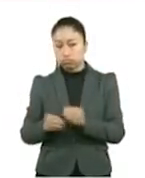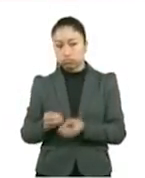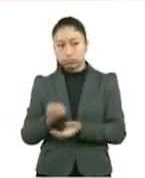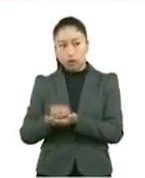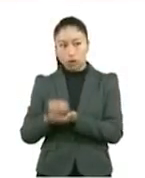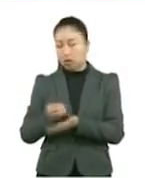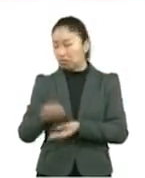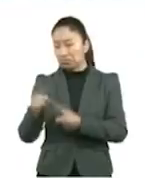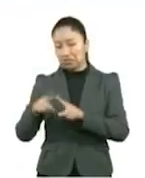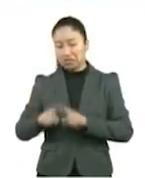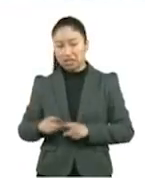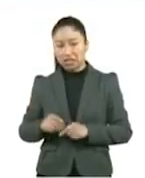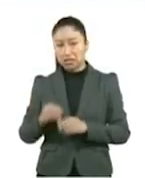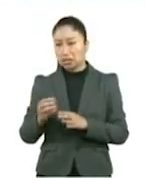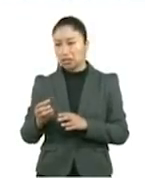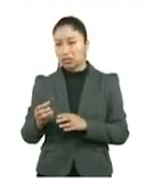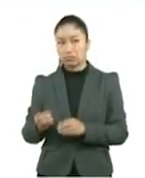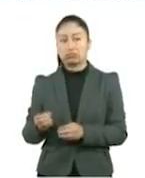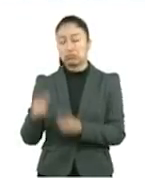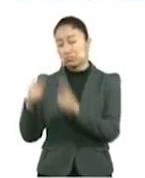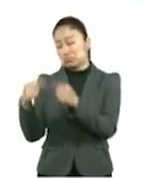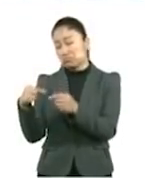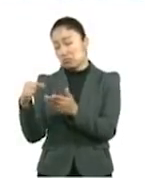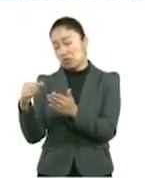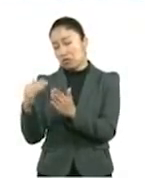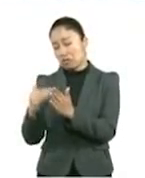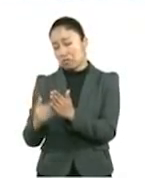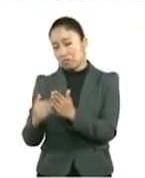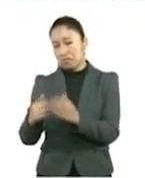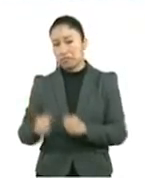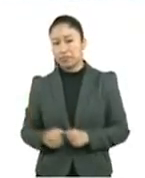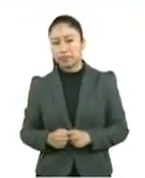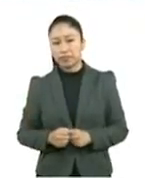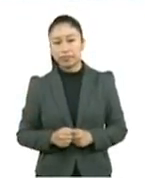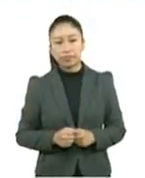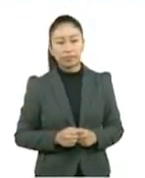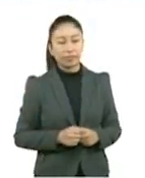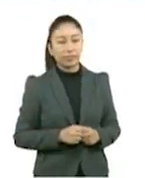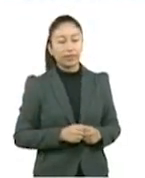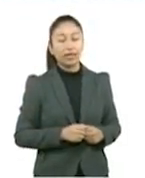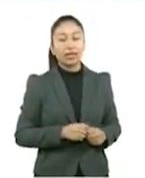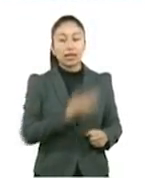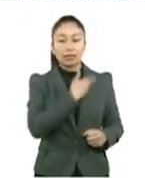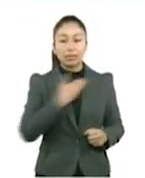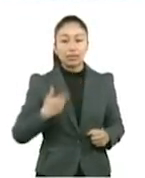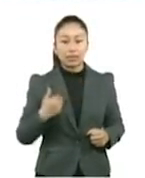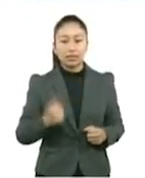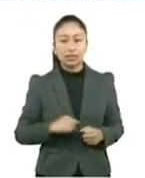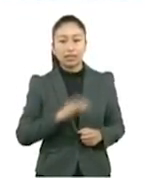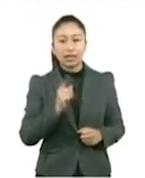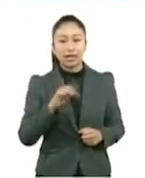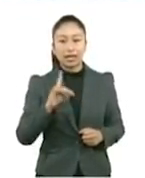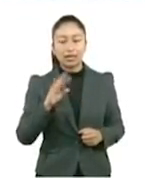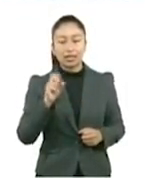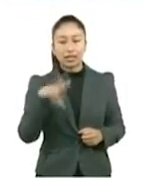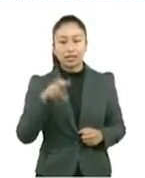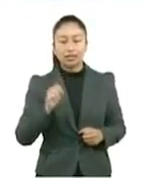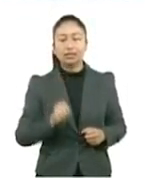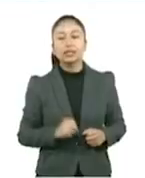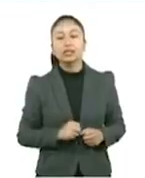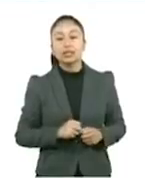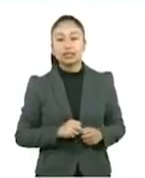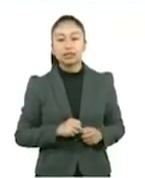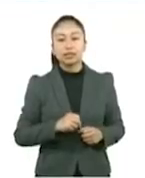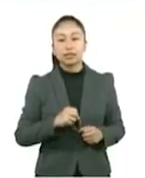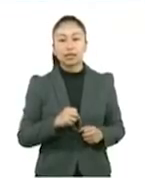en 1938? Expropió el petróleo. ¿Para qué? Para que fuera para el bienestar de las